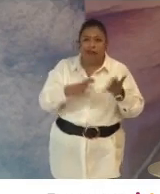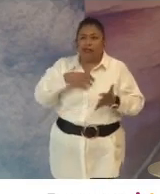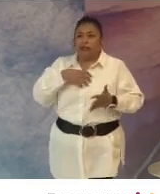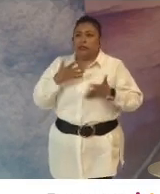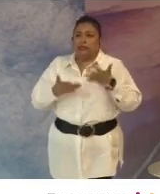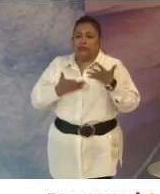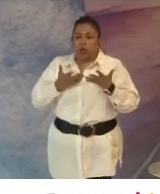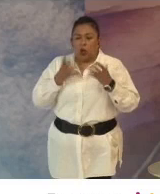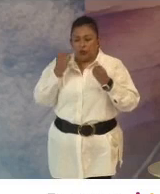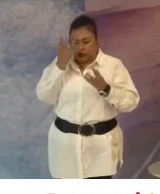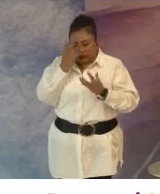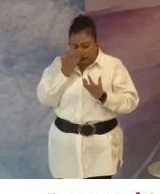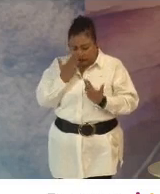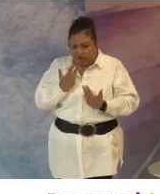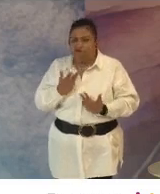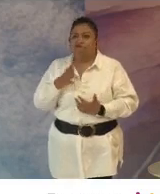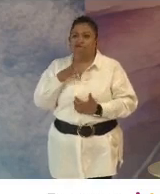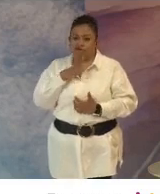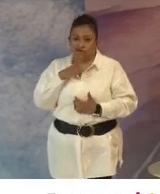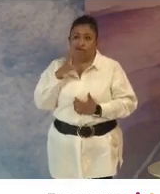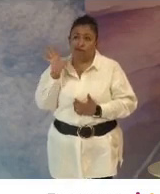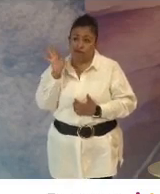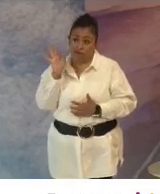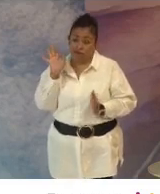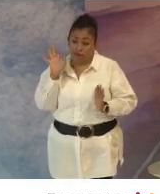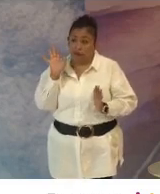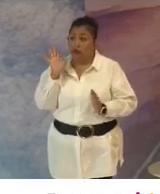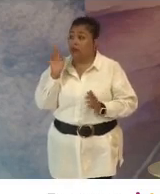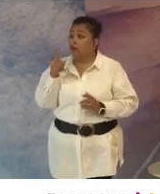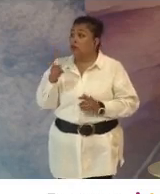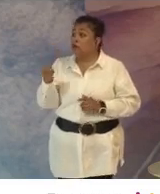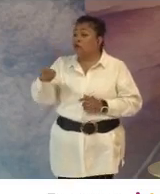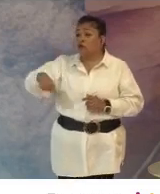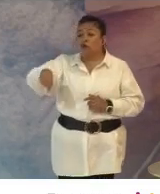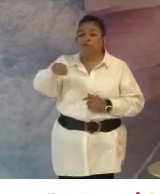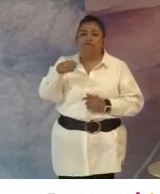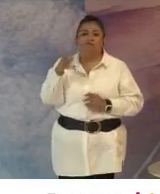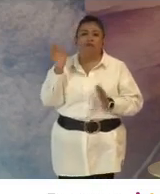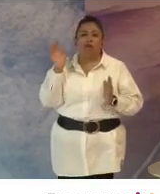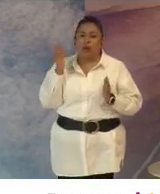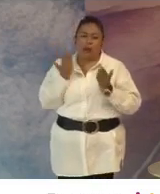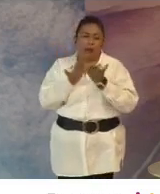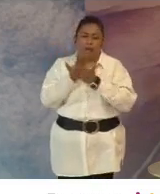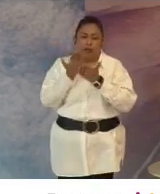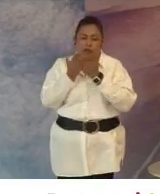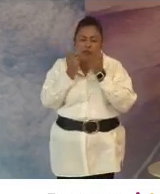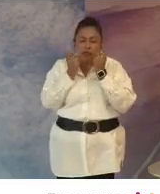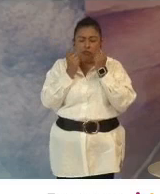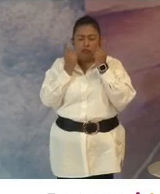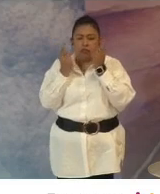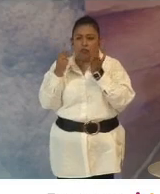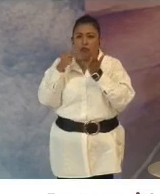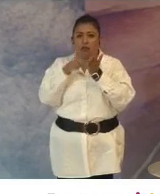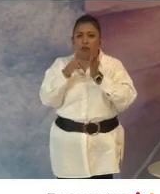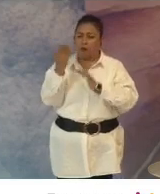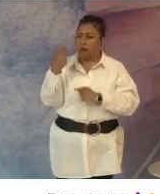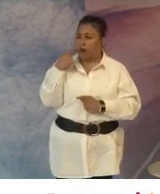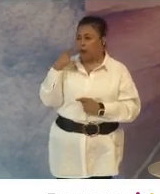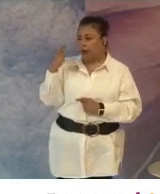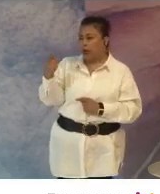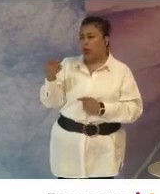Y nadie de nosotros se levanta en la mañana, se mira al espejo y